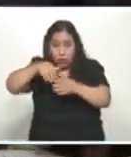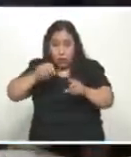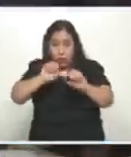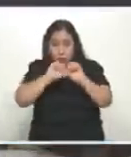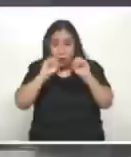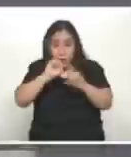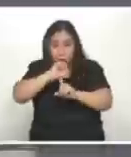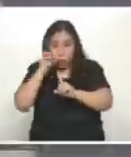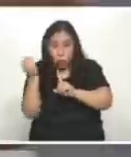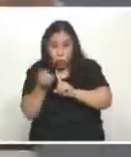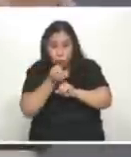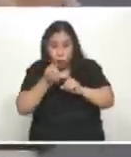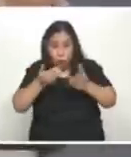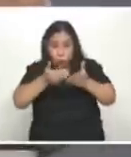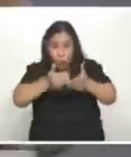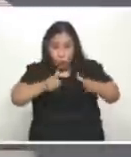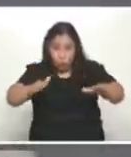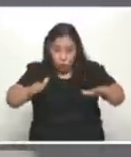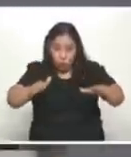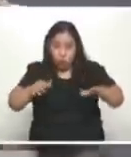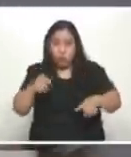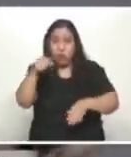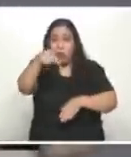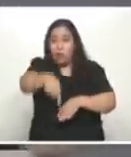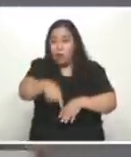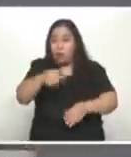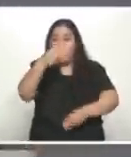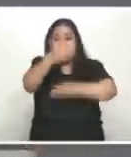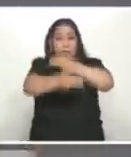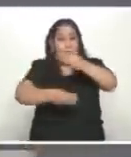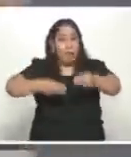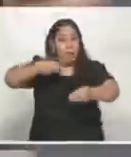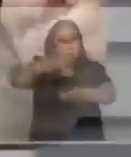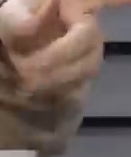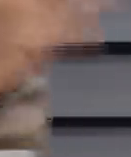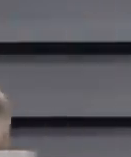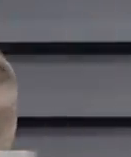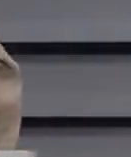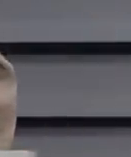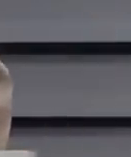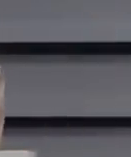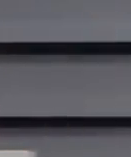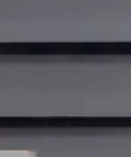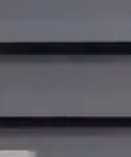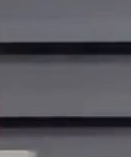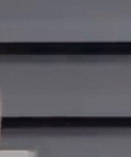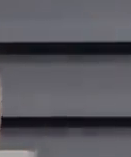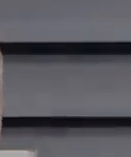de todo. En la viña del Señor hay de todo y veremos cosas, dice la Biblia, ¿verdad?